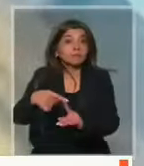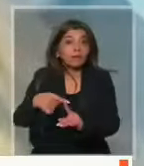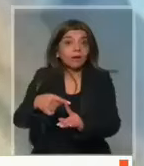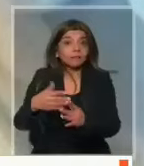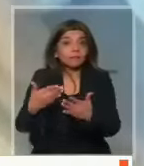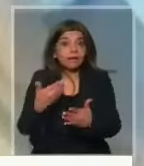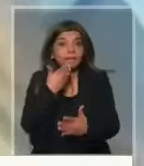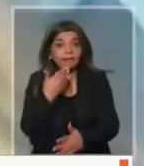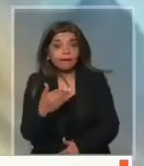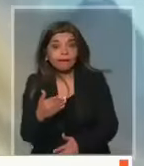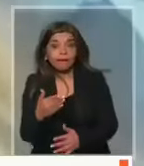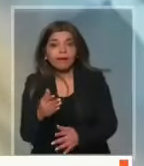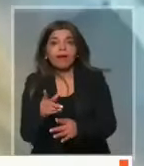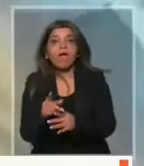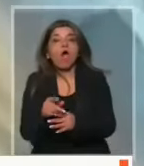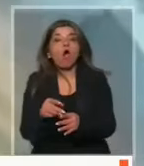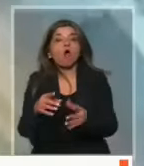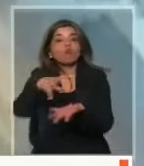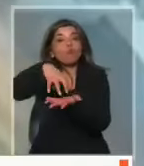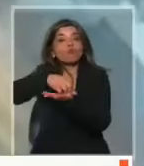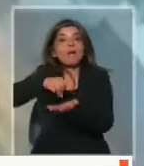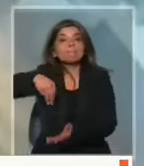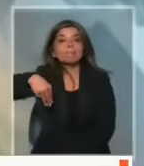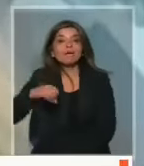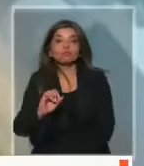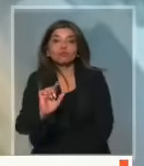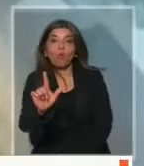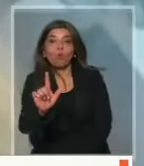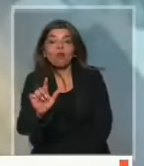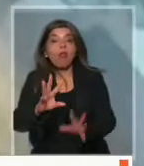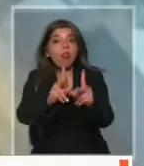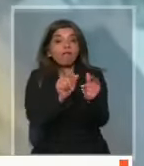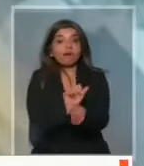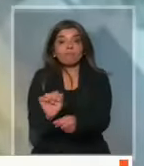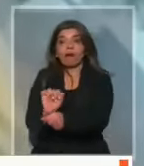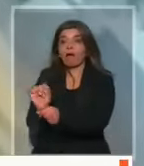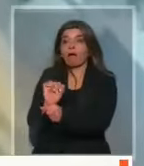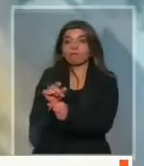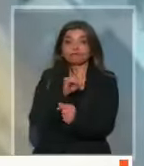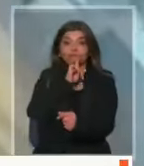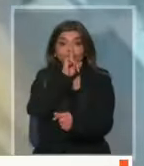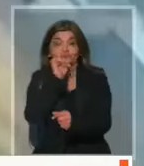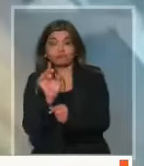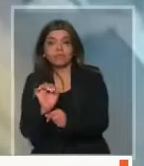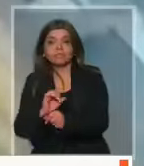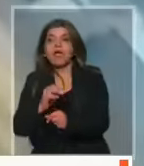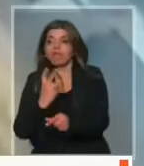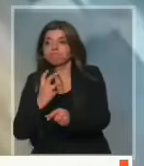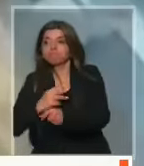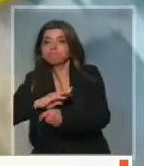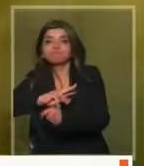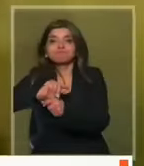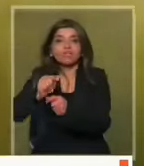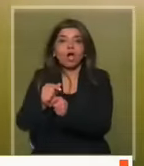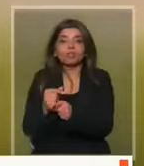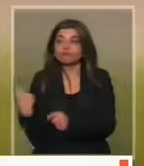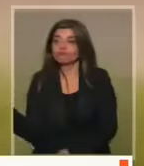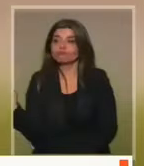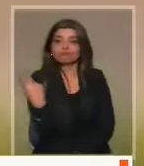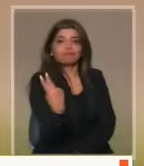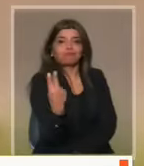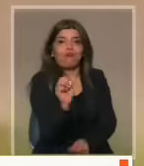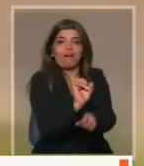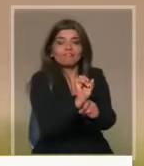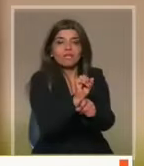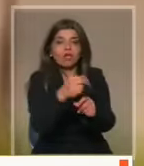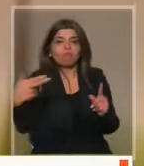última jornada. En Macul, una familia que se movilizaba en un auto de alta gama fue asaltada. Los delincuentes usaron 2 vehículos y a punta